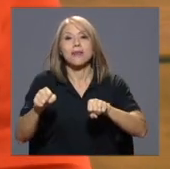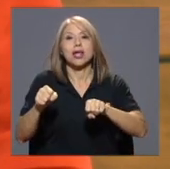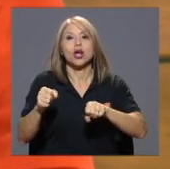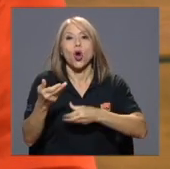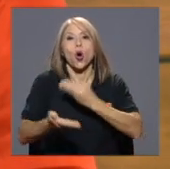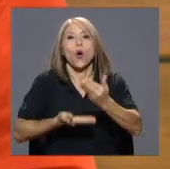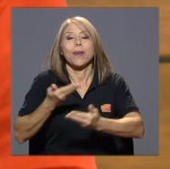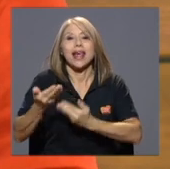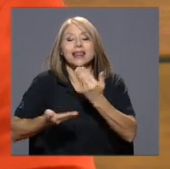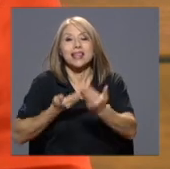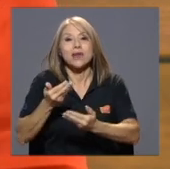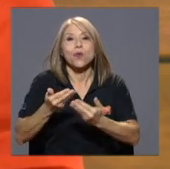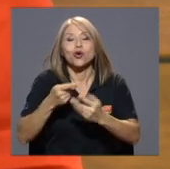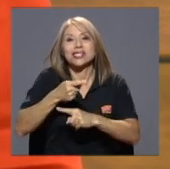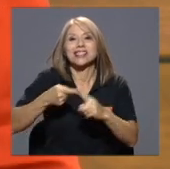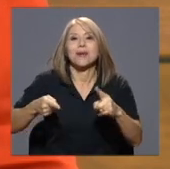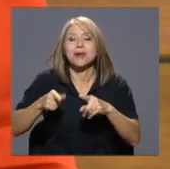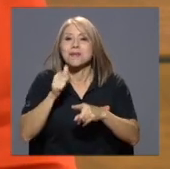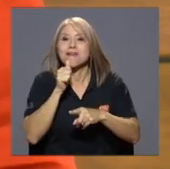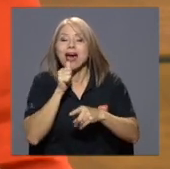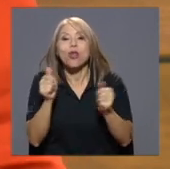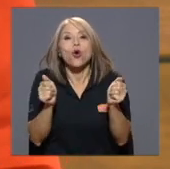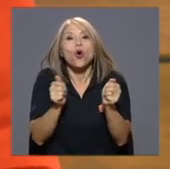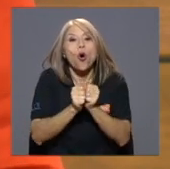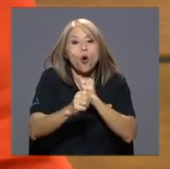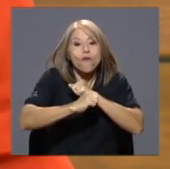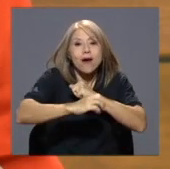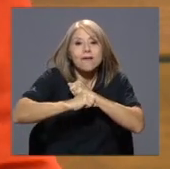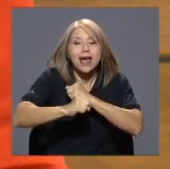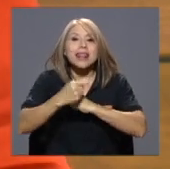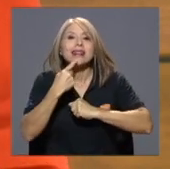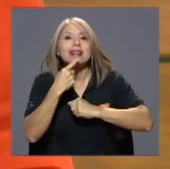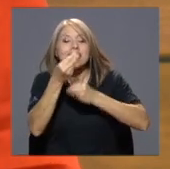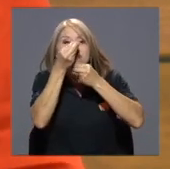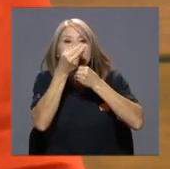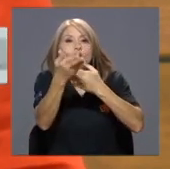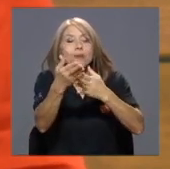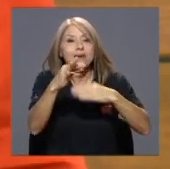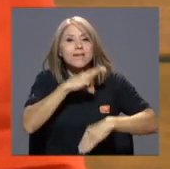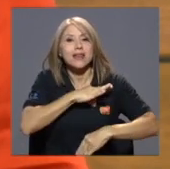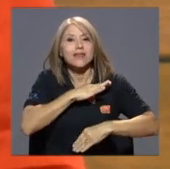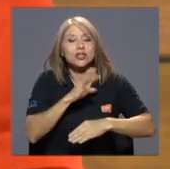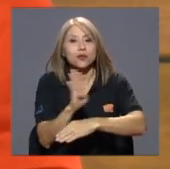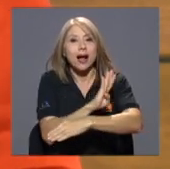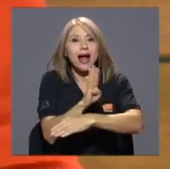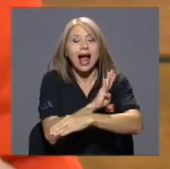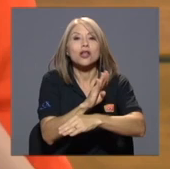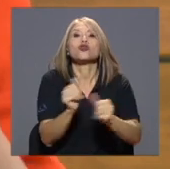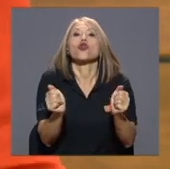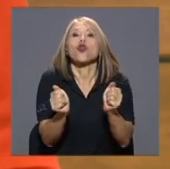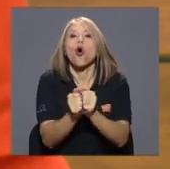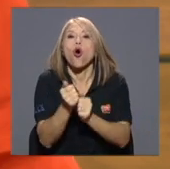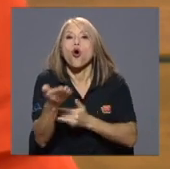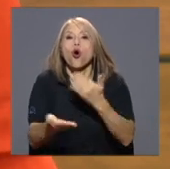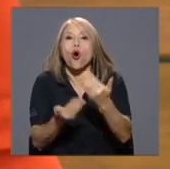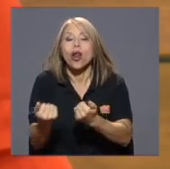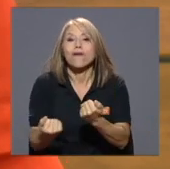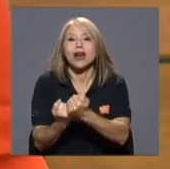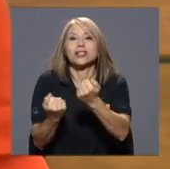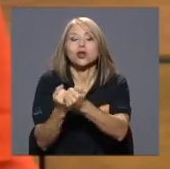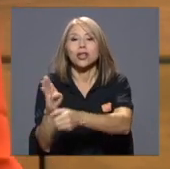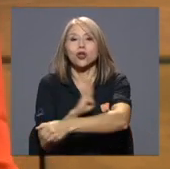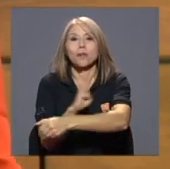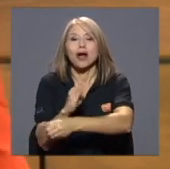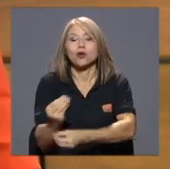una fuerte campaña de información que informe beneficios bancarios de la mano de la colaboración de los bancos públicos y fortalecer